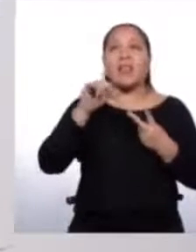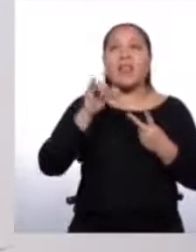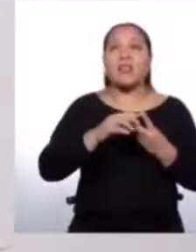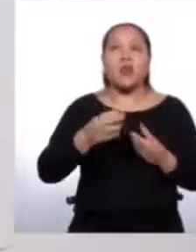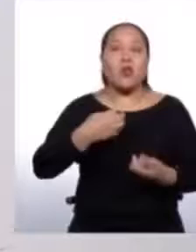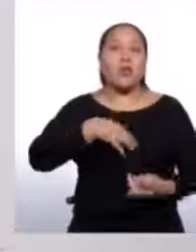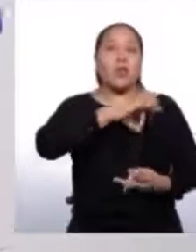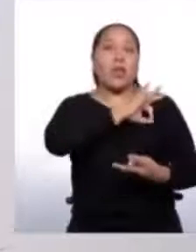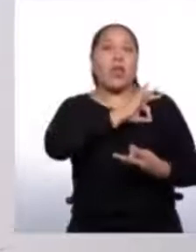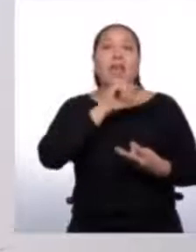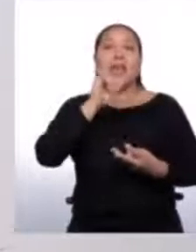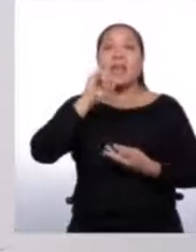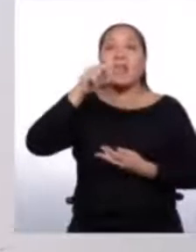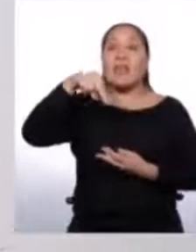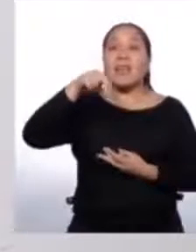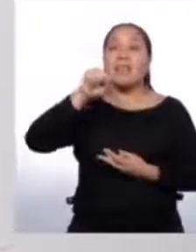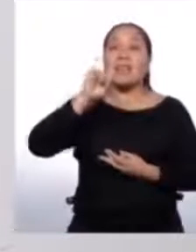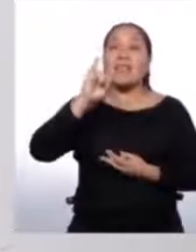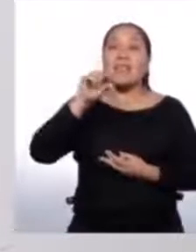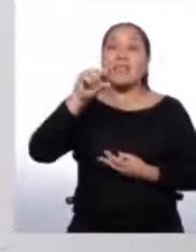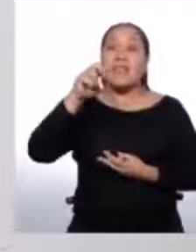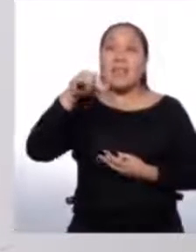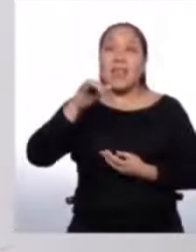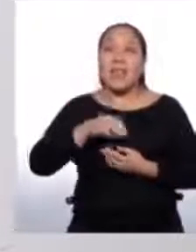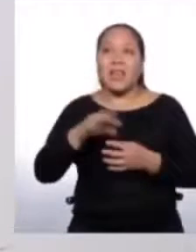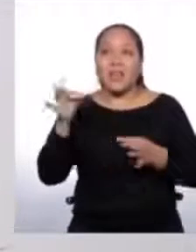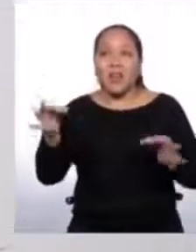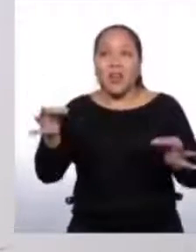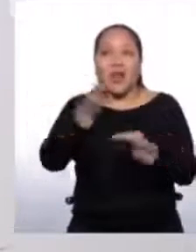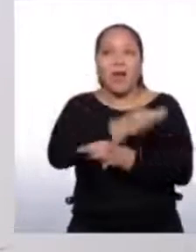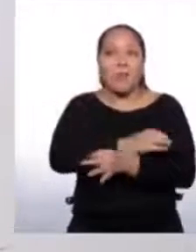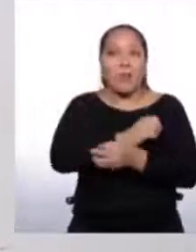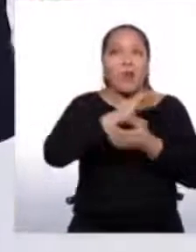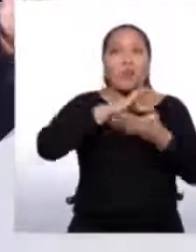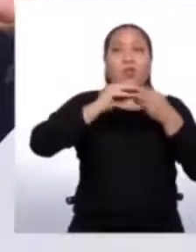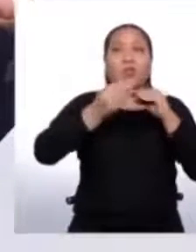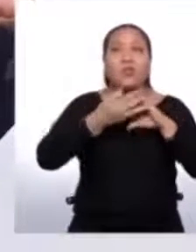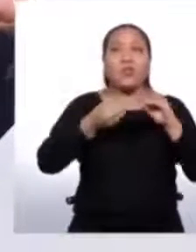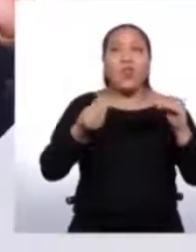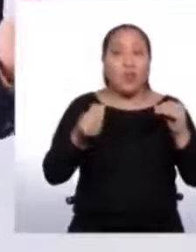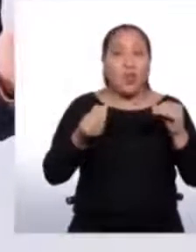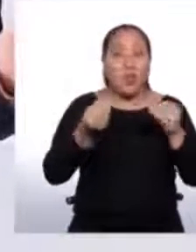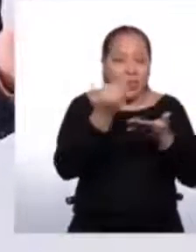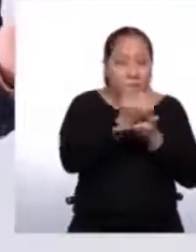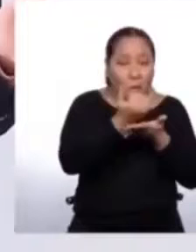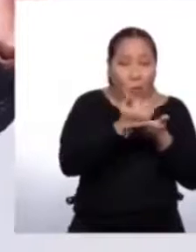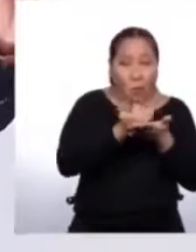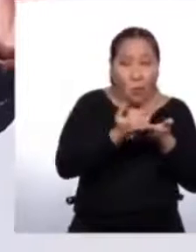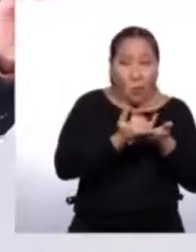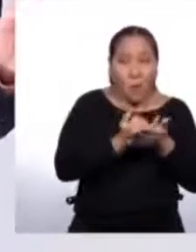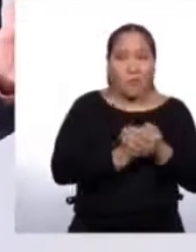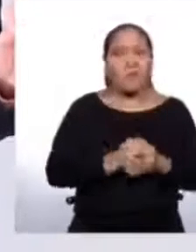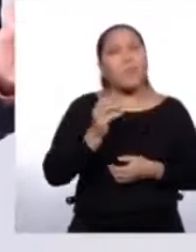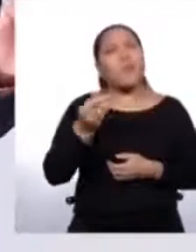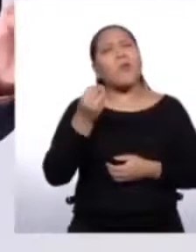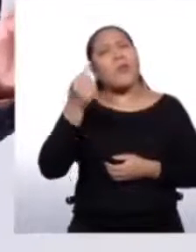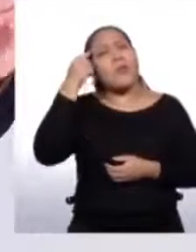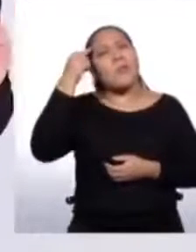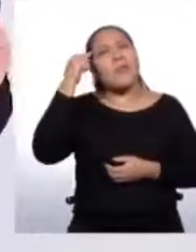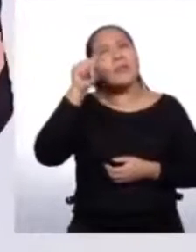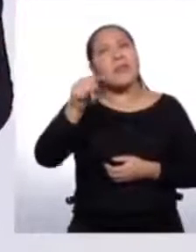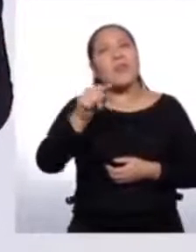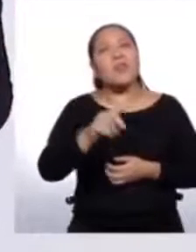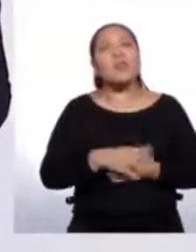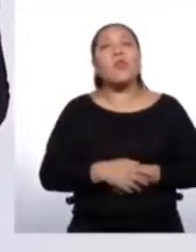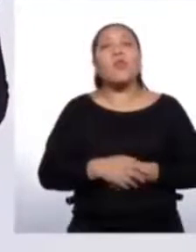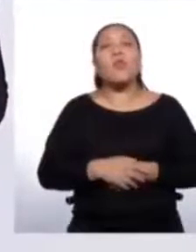insignia, y transformar esta historia en una historieta o cómic. ¿Por qué creen que Julio Ramón Ribeiro llamó a